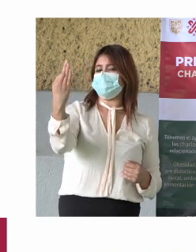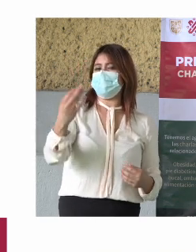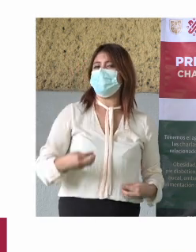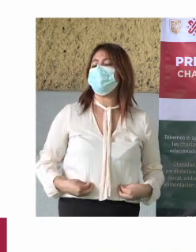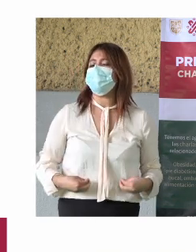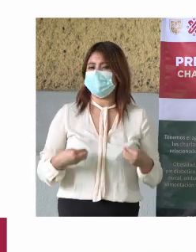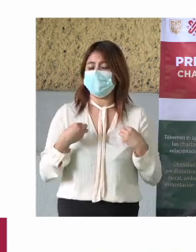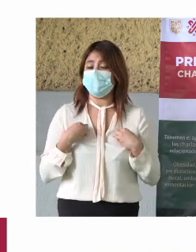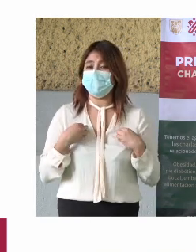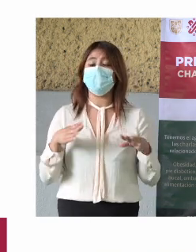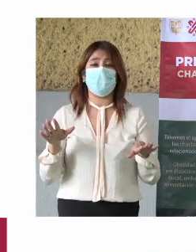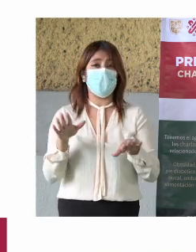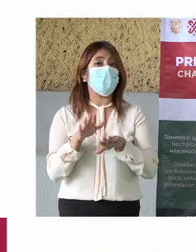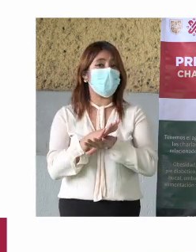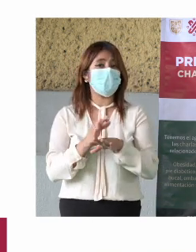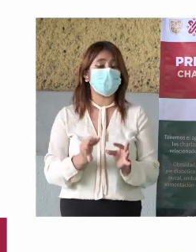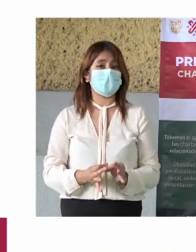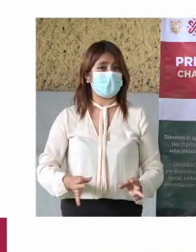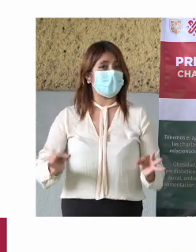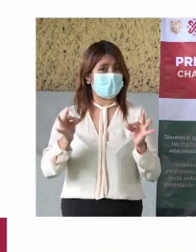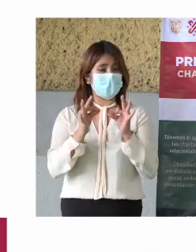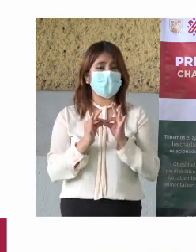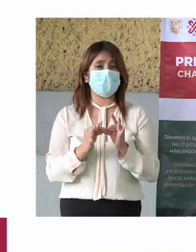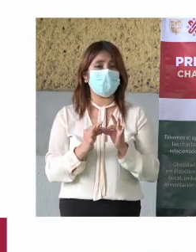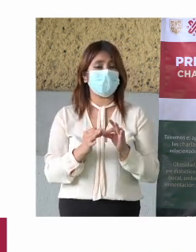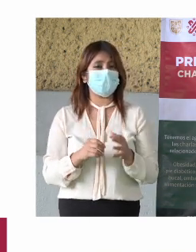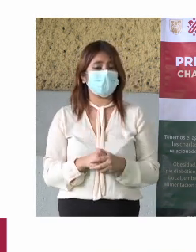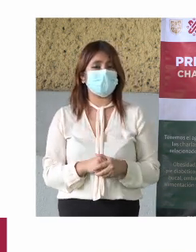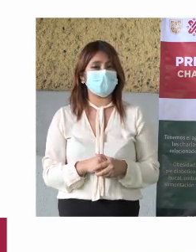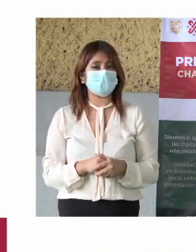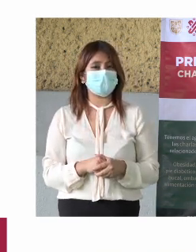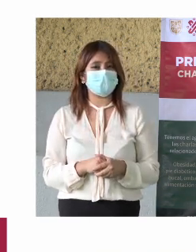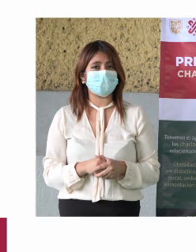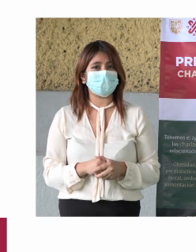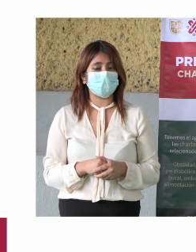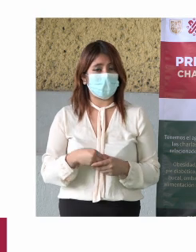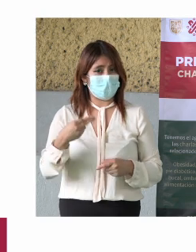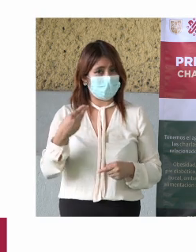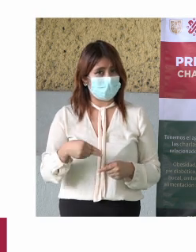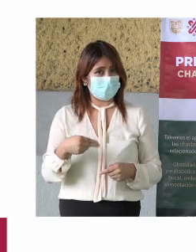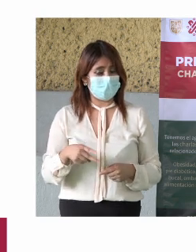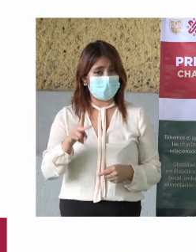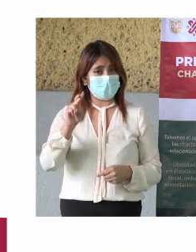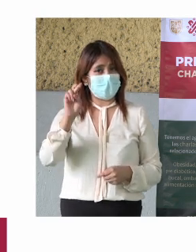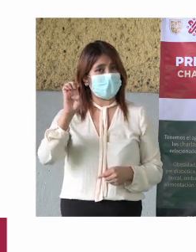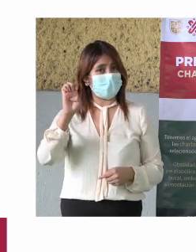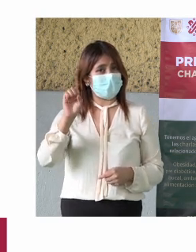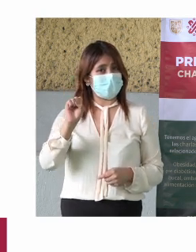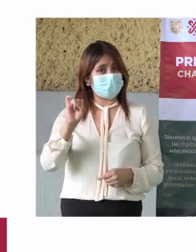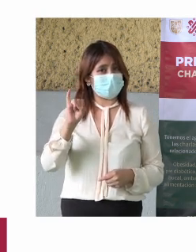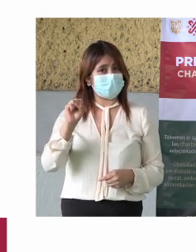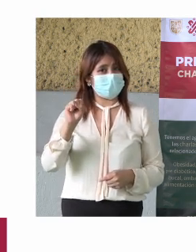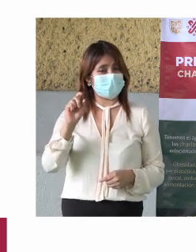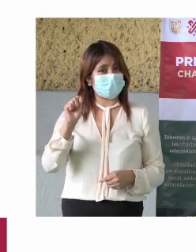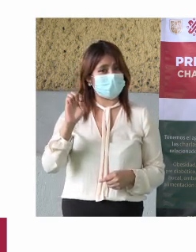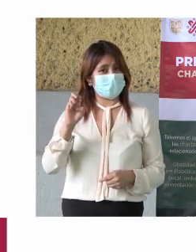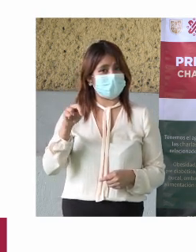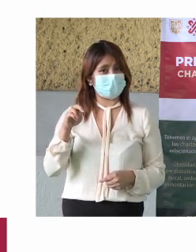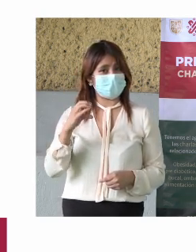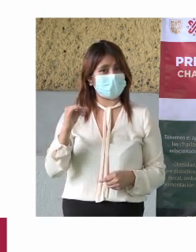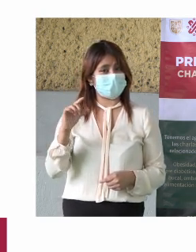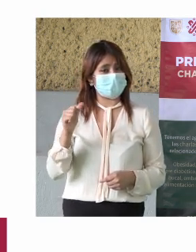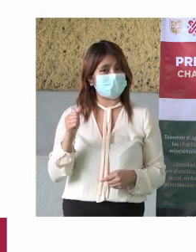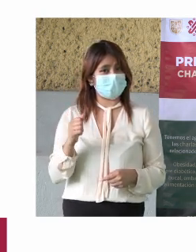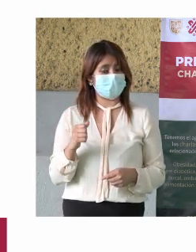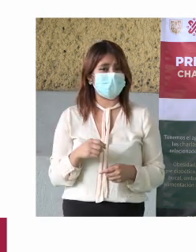muy importante que seguramente les va a sonar por ahí ese término, que es la resistencia a la insulina. Si vemos desde el principio